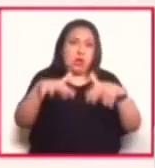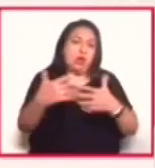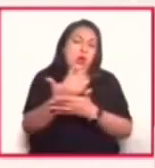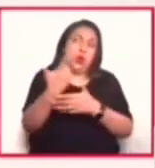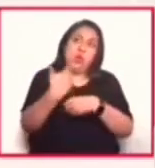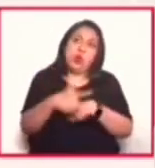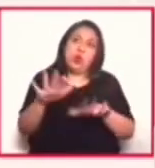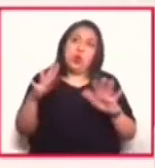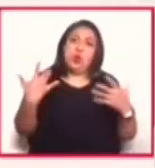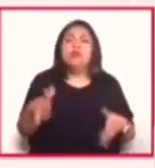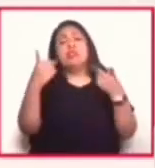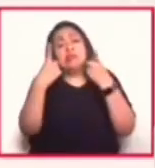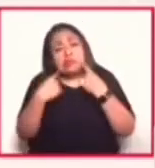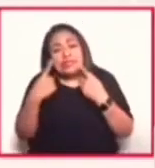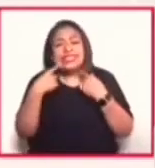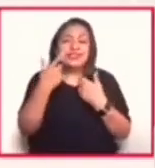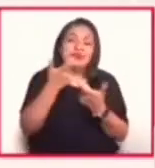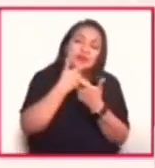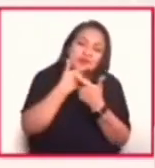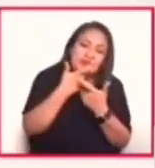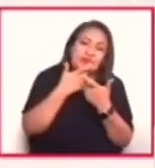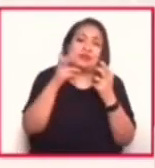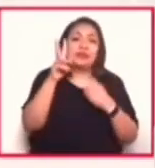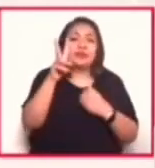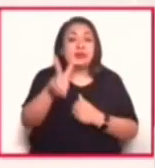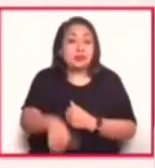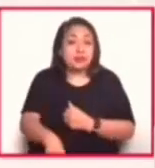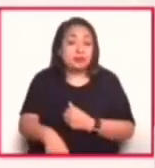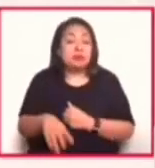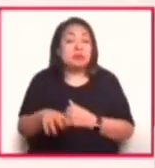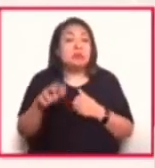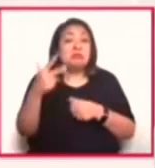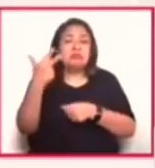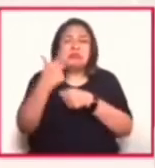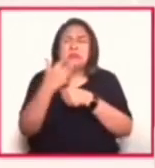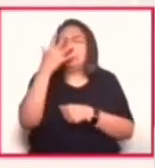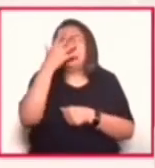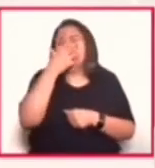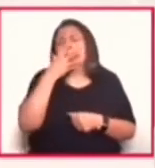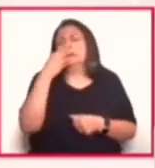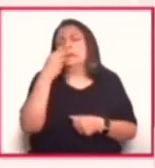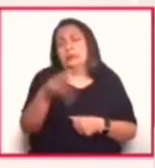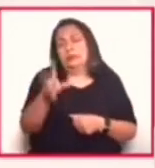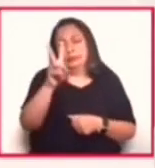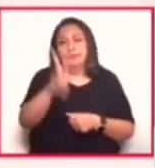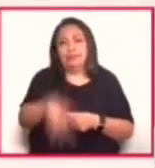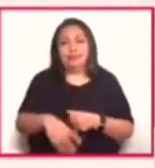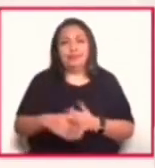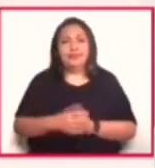pues lloramos, reímos y la verdad quedó precioso.